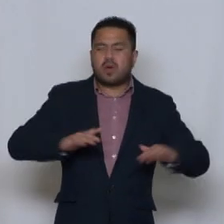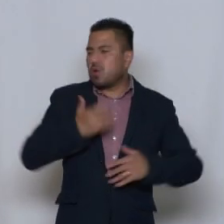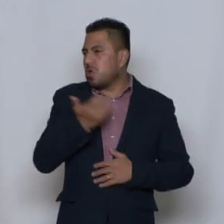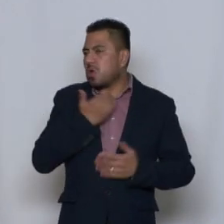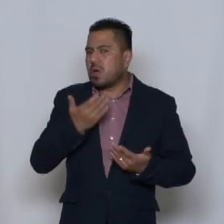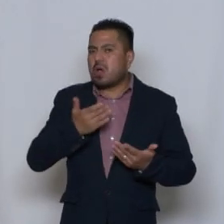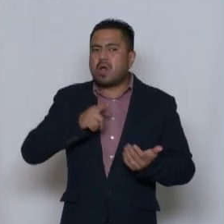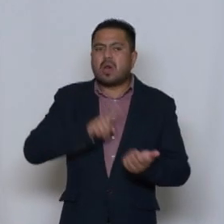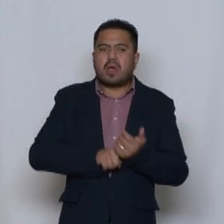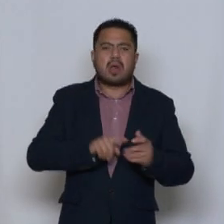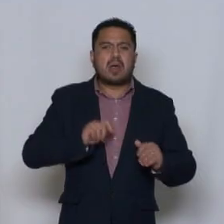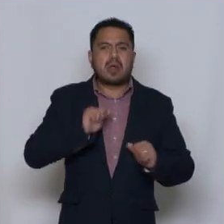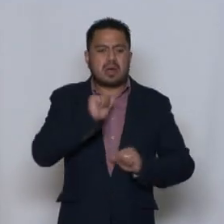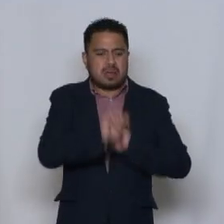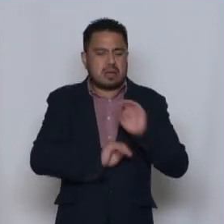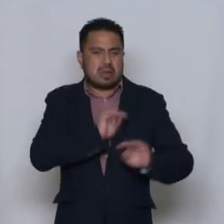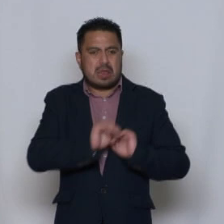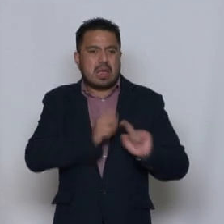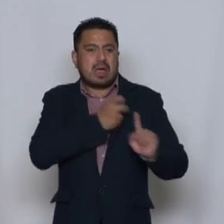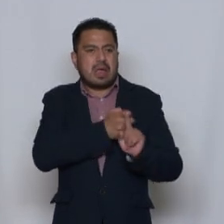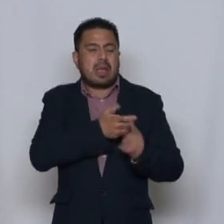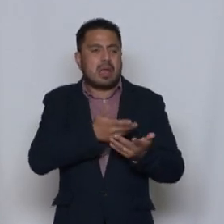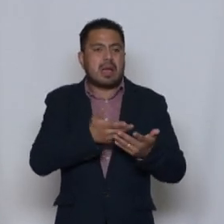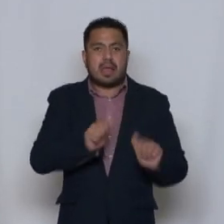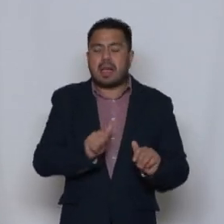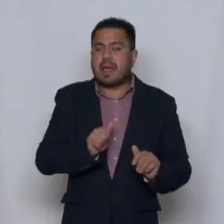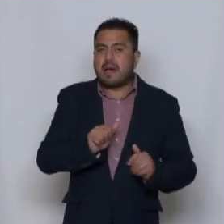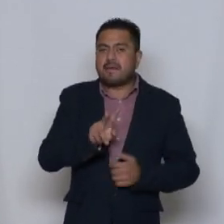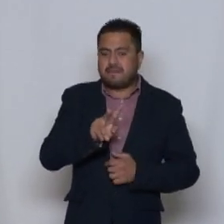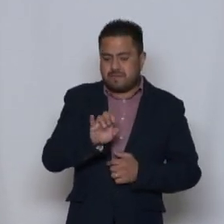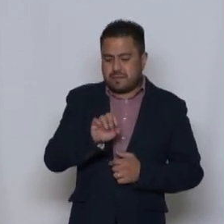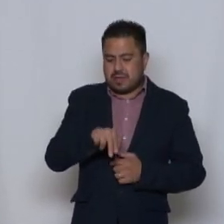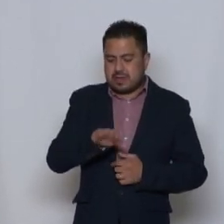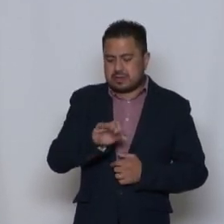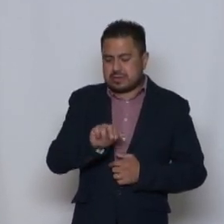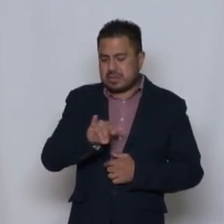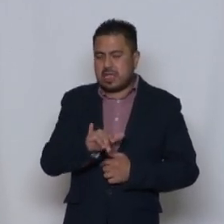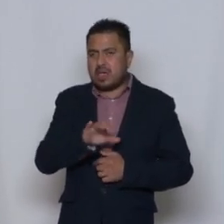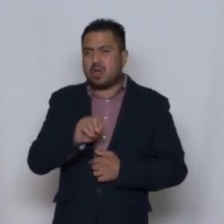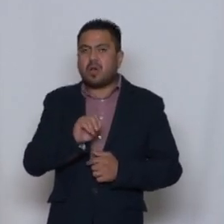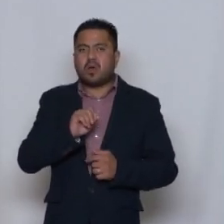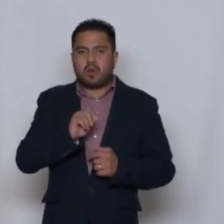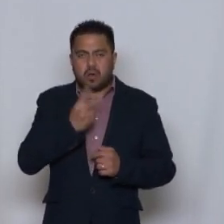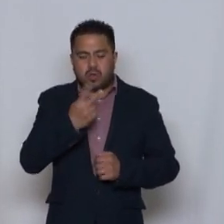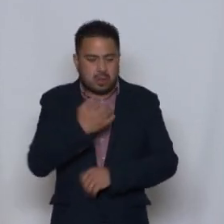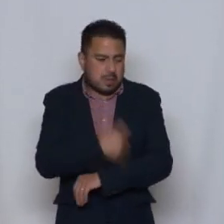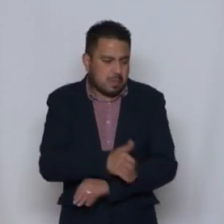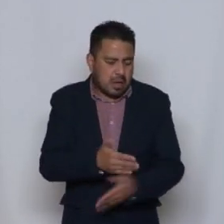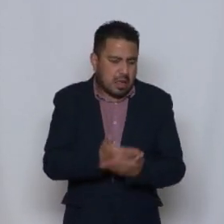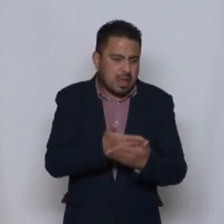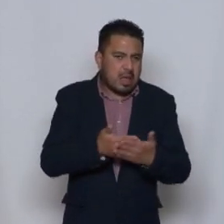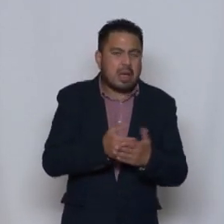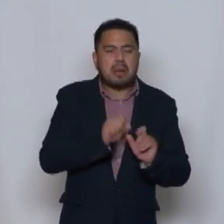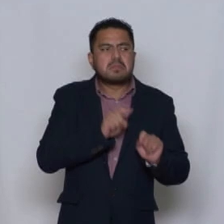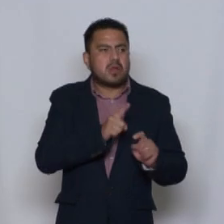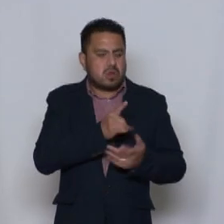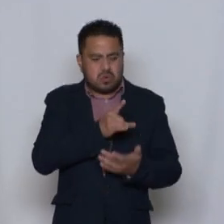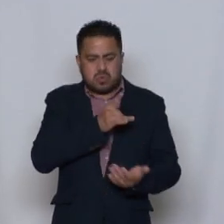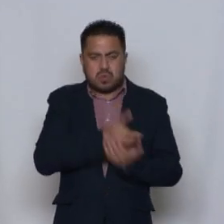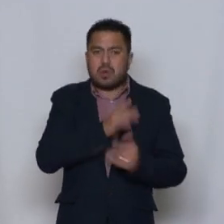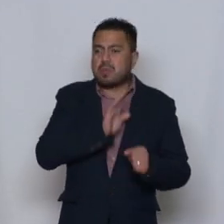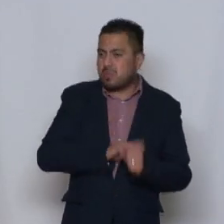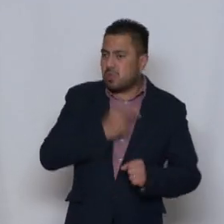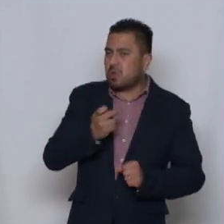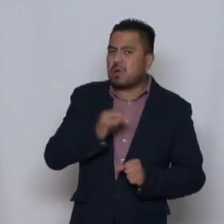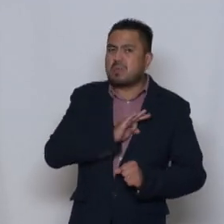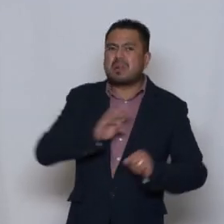pálido por los tiempos de cría. Y bueno, ya que los vencejos pálidos pues tienen 2 puestas por temporada, mientras que el común solamente una, es por eso que